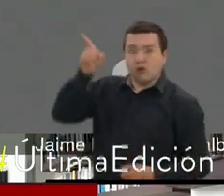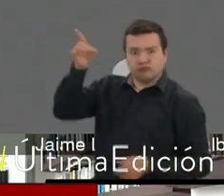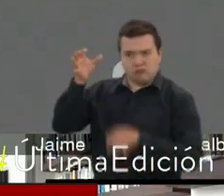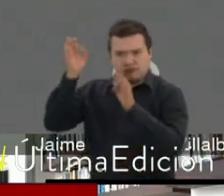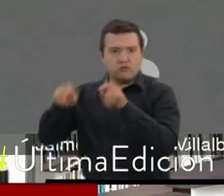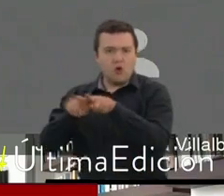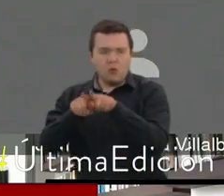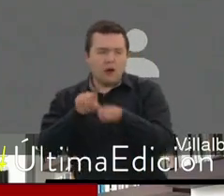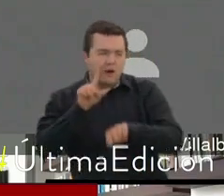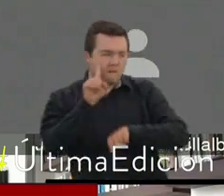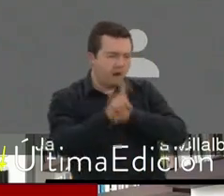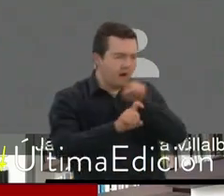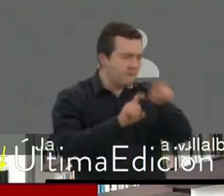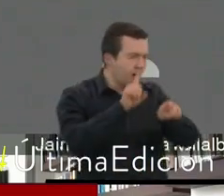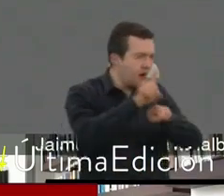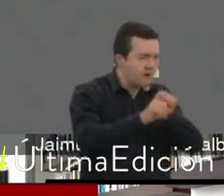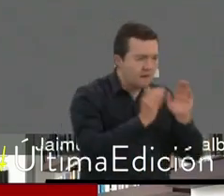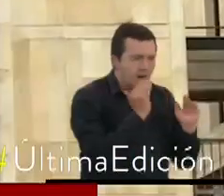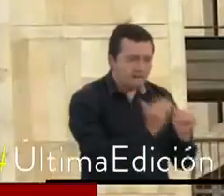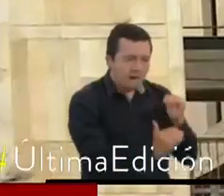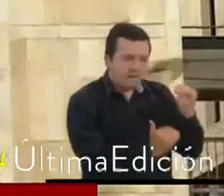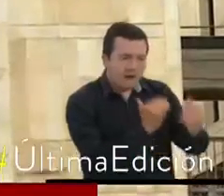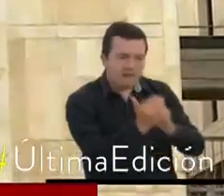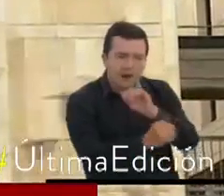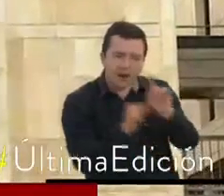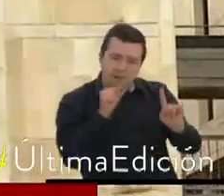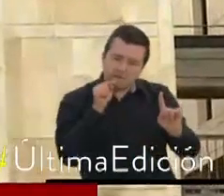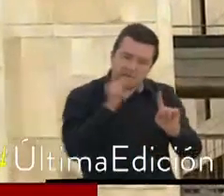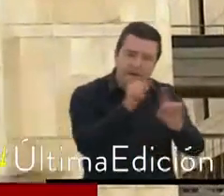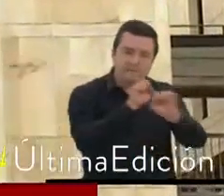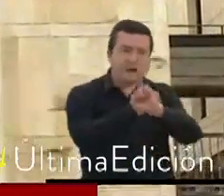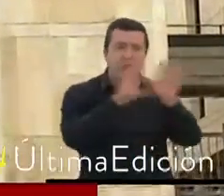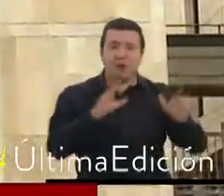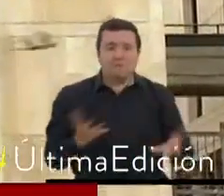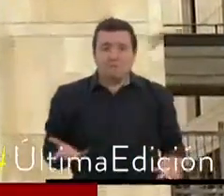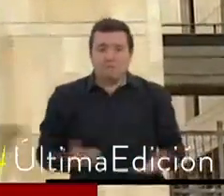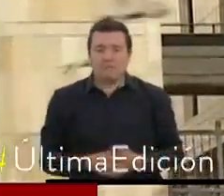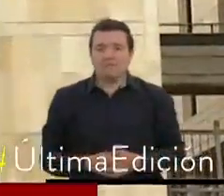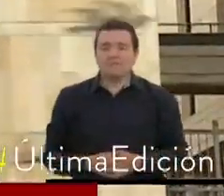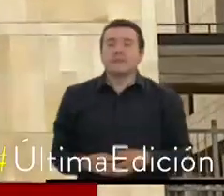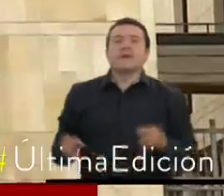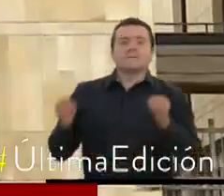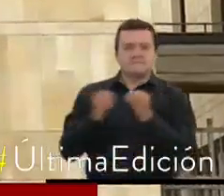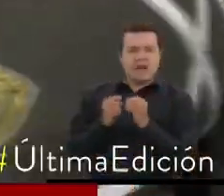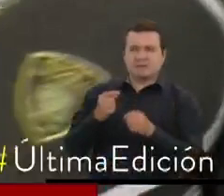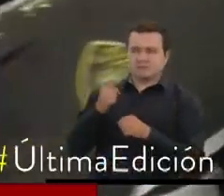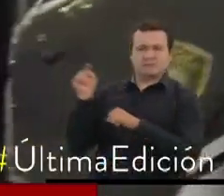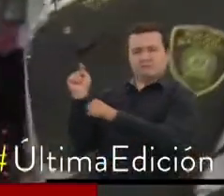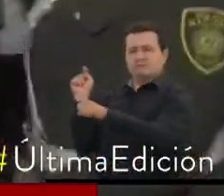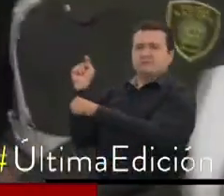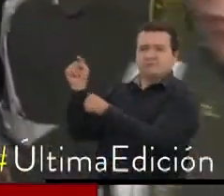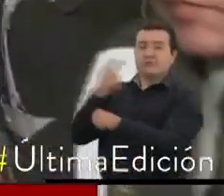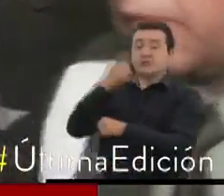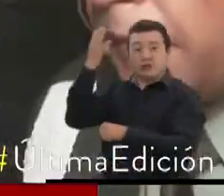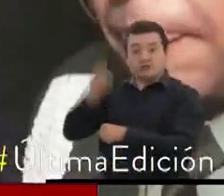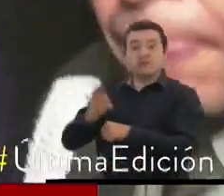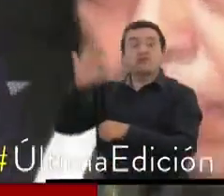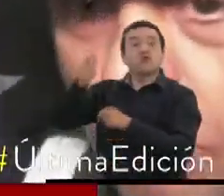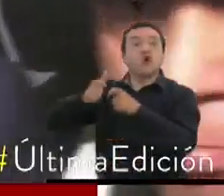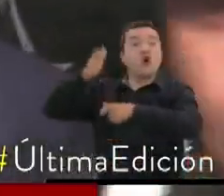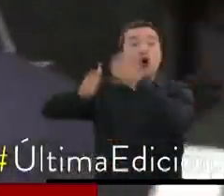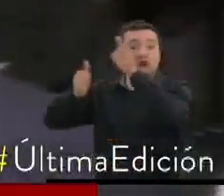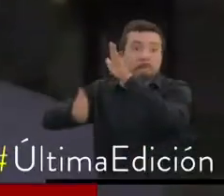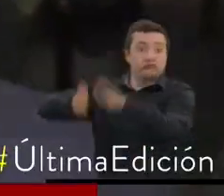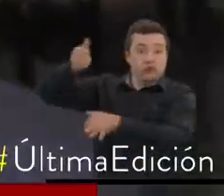una forma clara y sucinta. Otro punto cuestionado fue el auto de 1.500 páginas con el cual la Corte decidió la